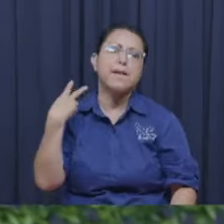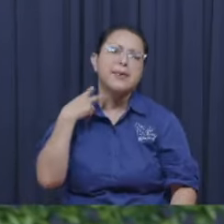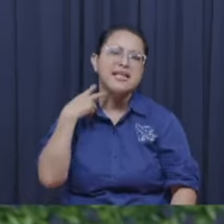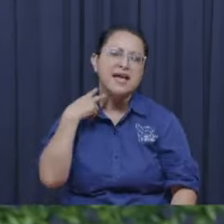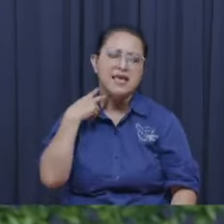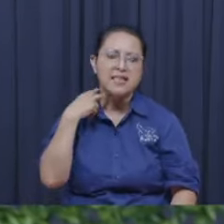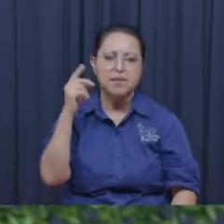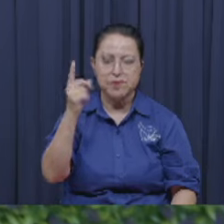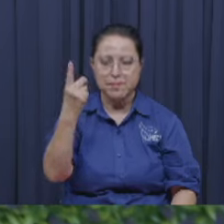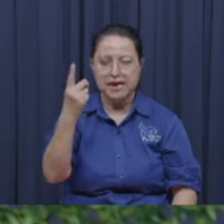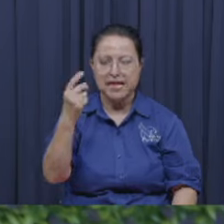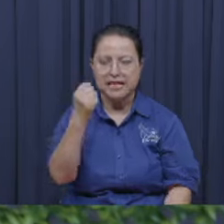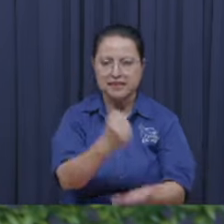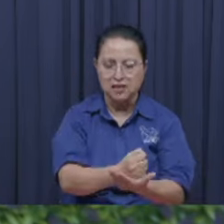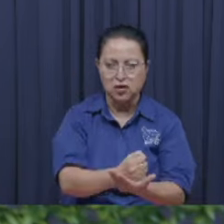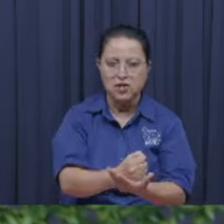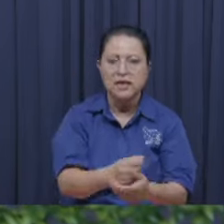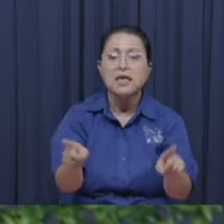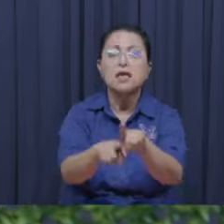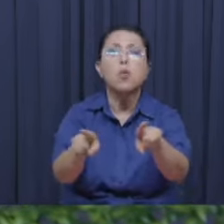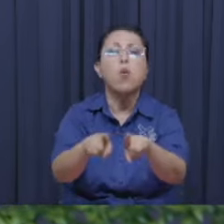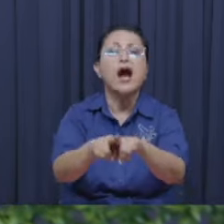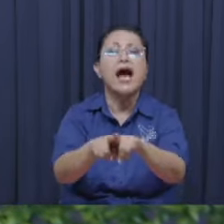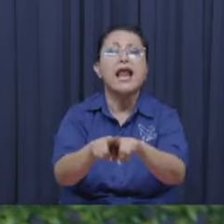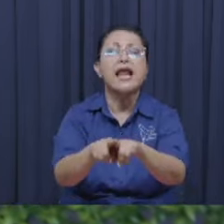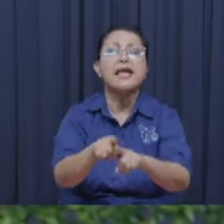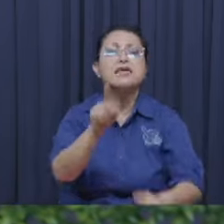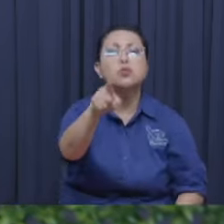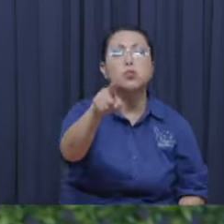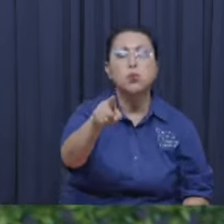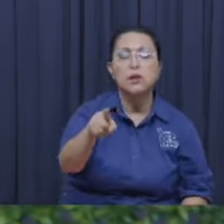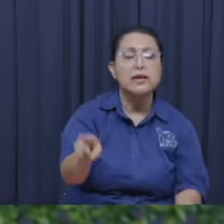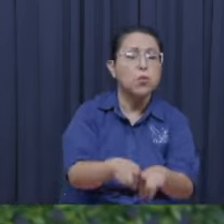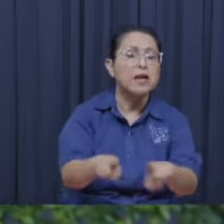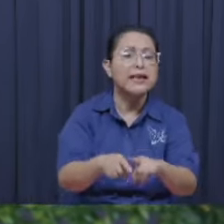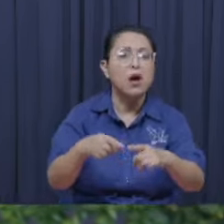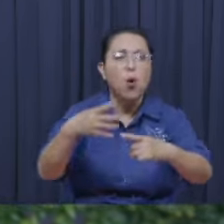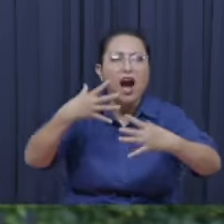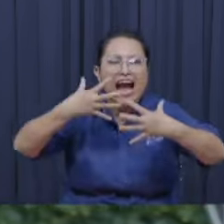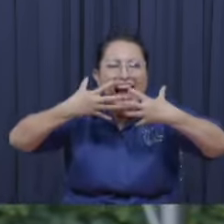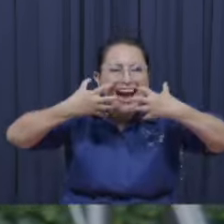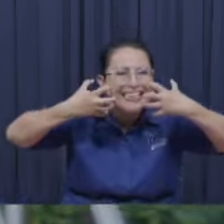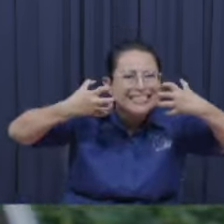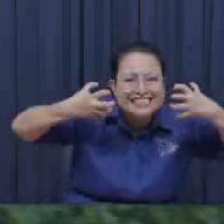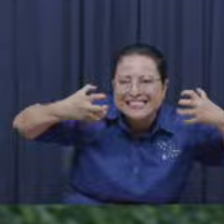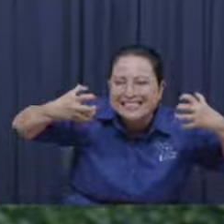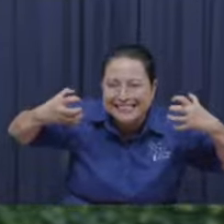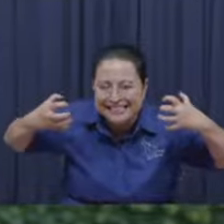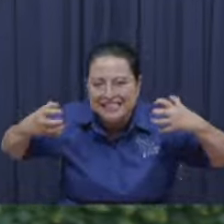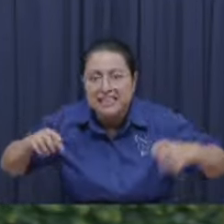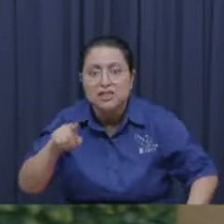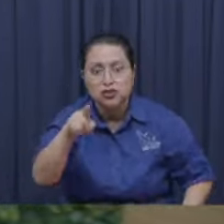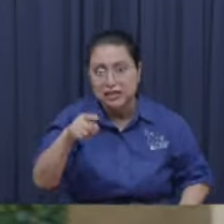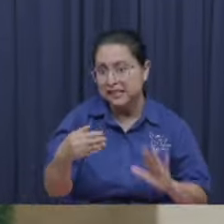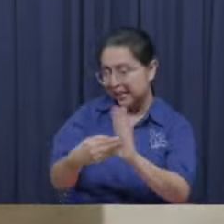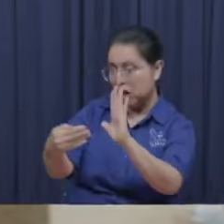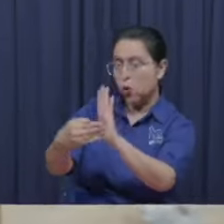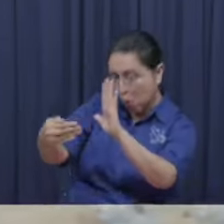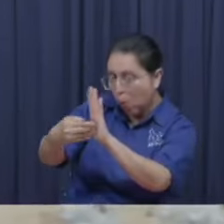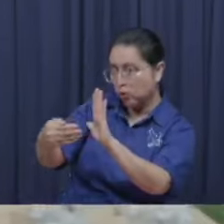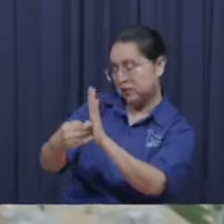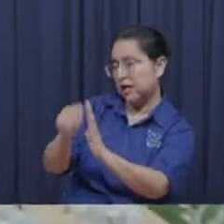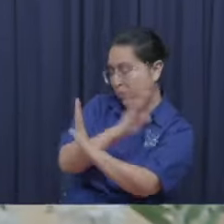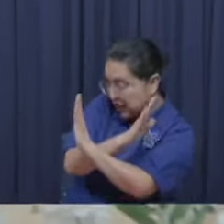del primer sello tienen que ser como leones? Si ustedes quieren combatir el segundo sello